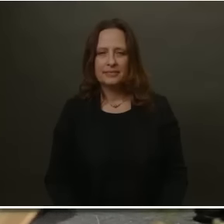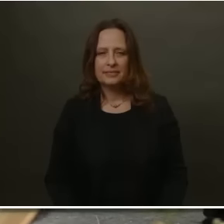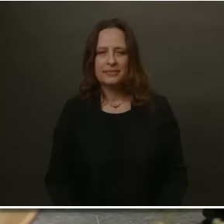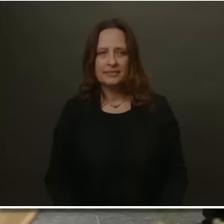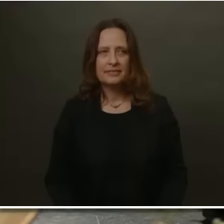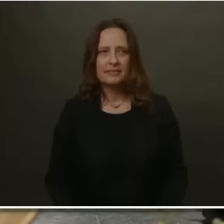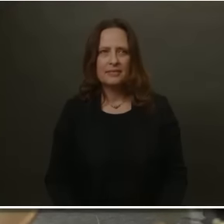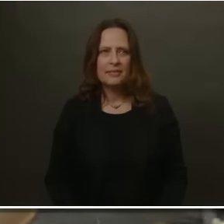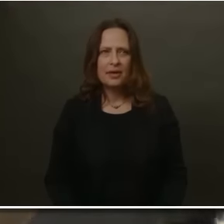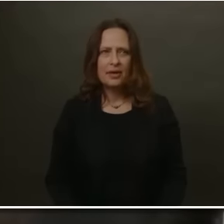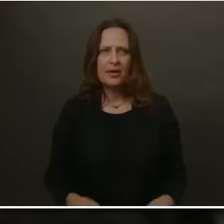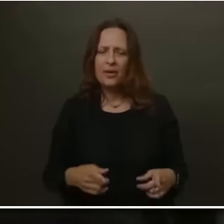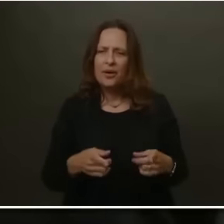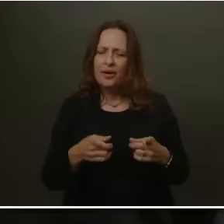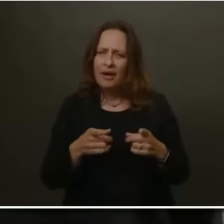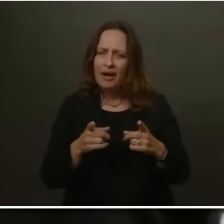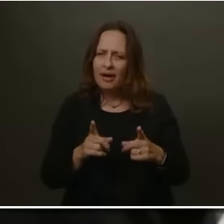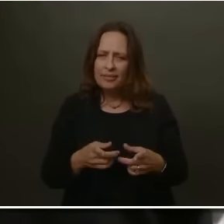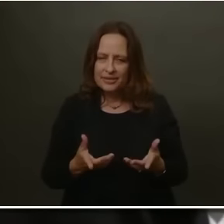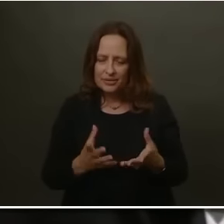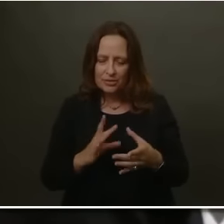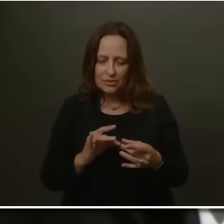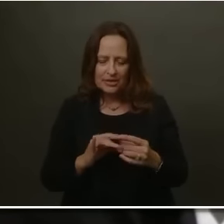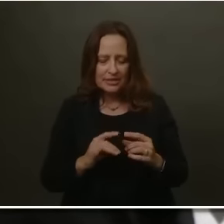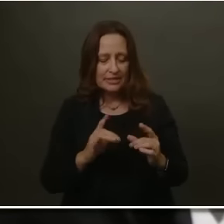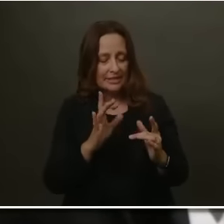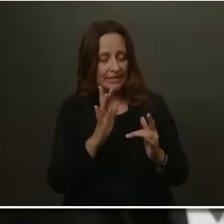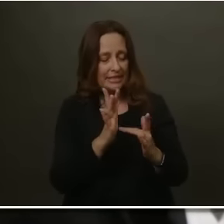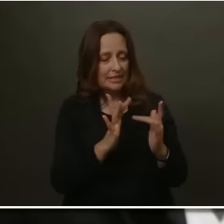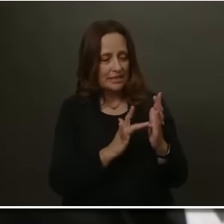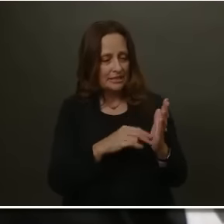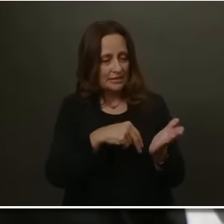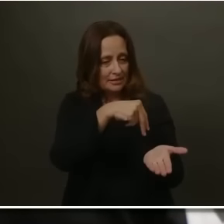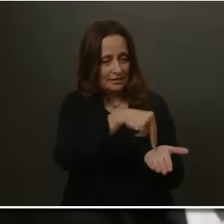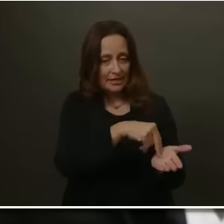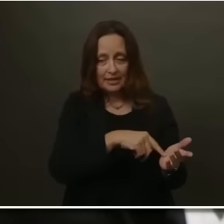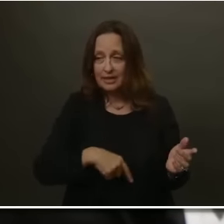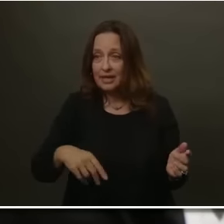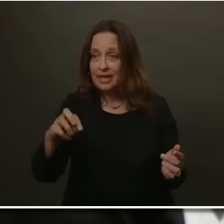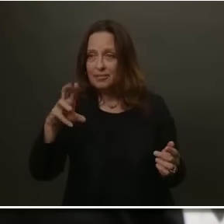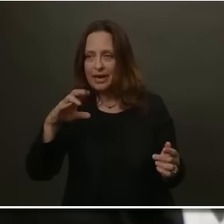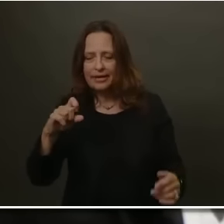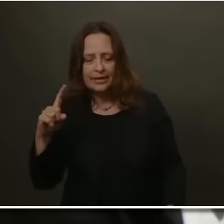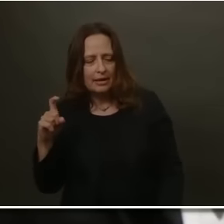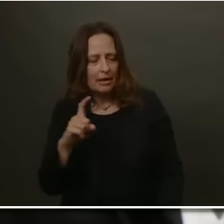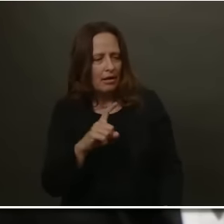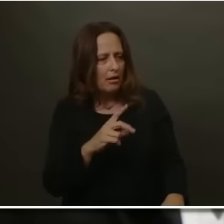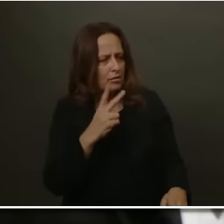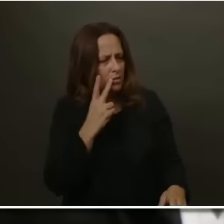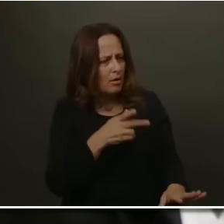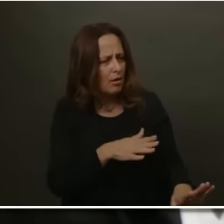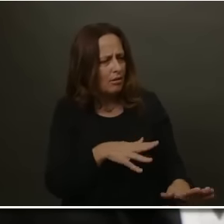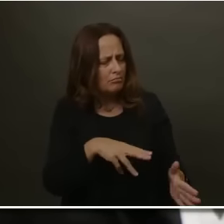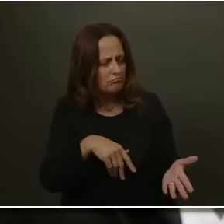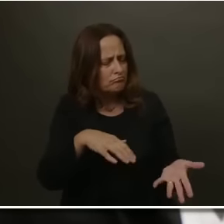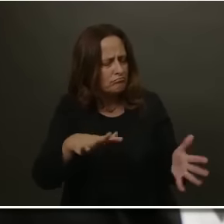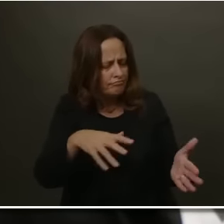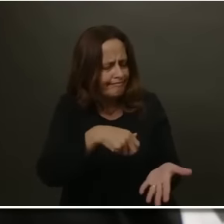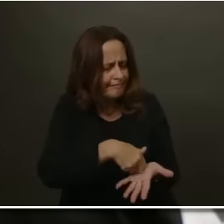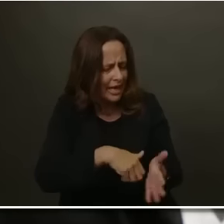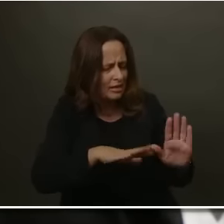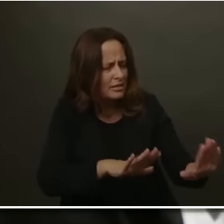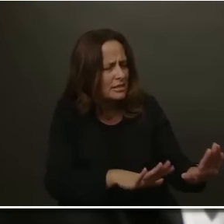María, cuando llegó a donde estaba Jesús, Abel se arrodilló a sus pies, diciéndole,